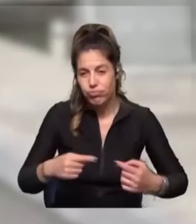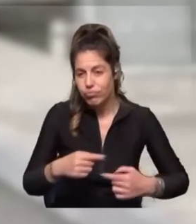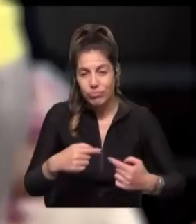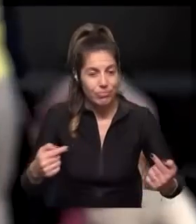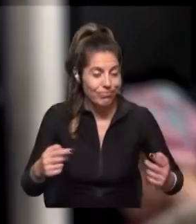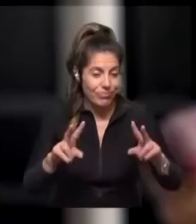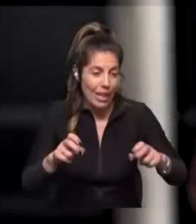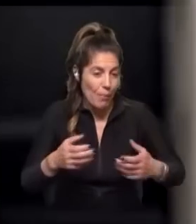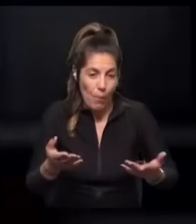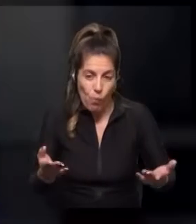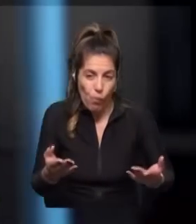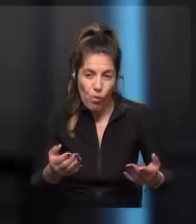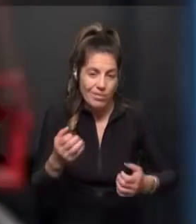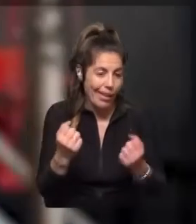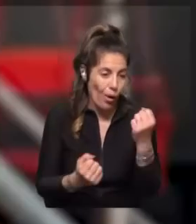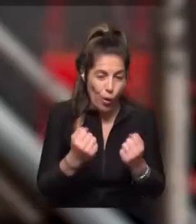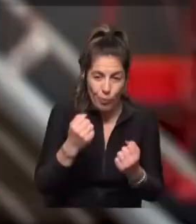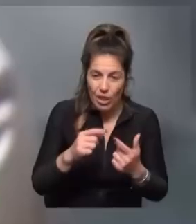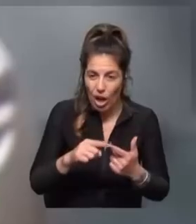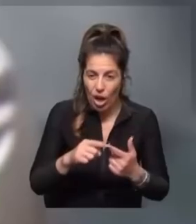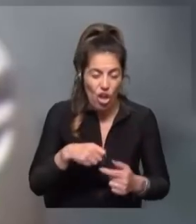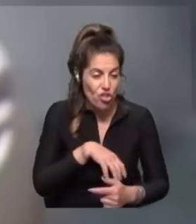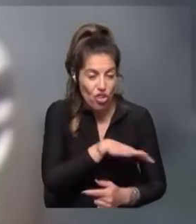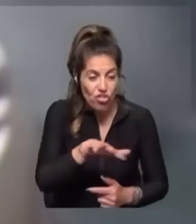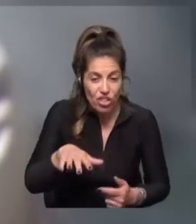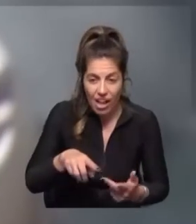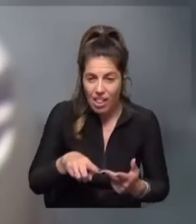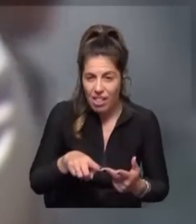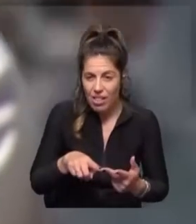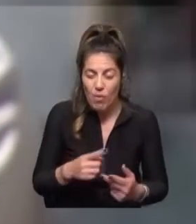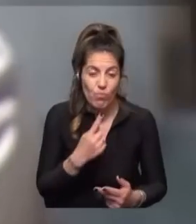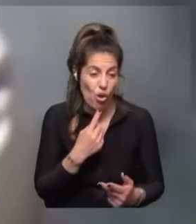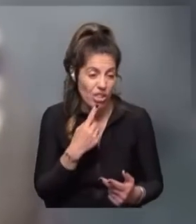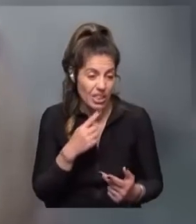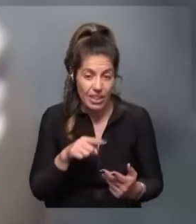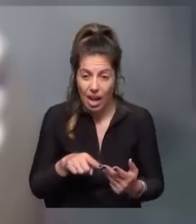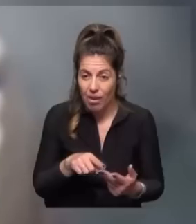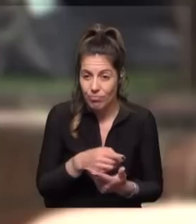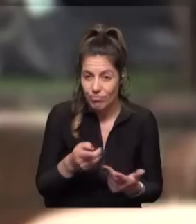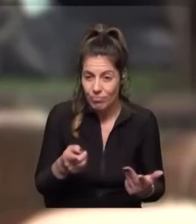sí tanto económica social este política